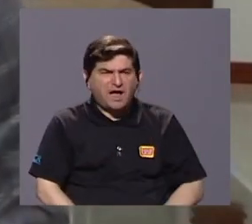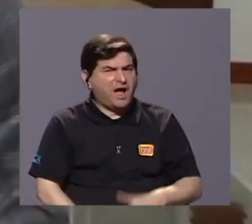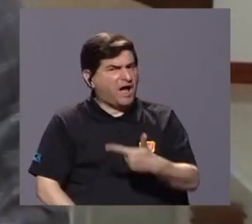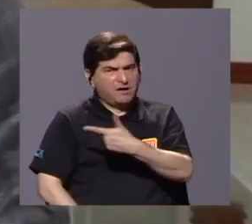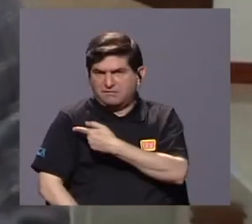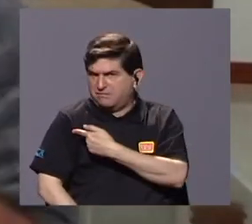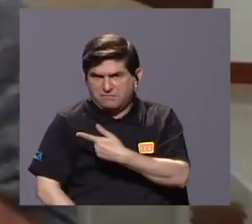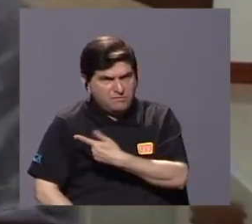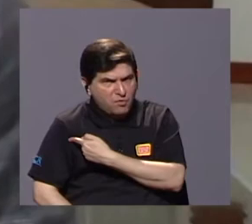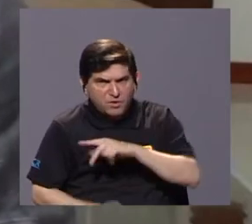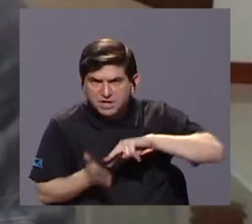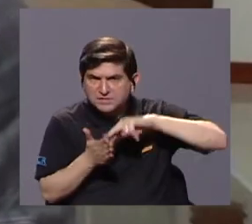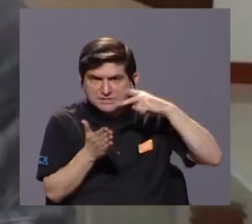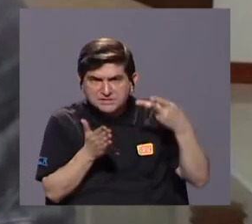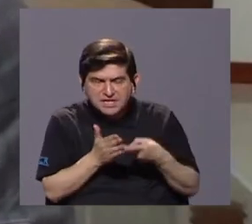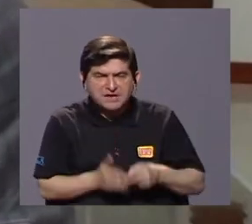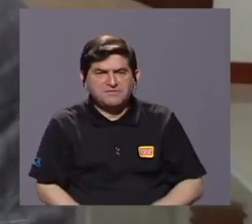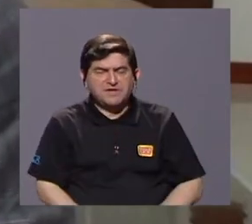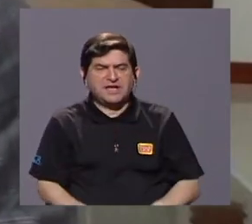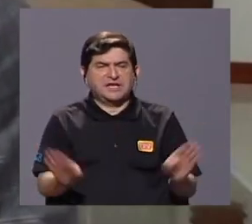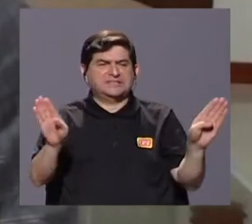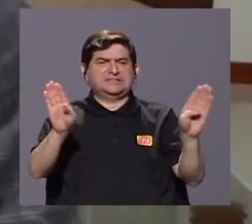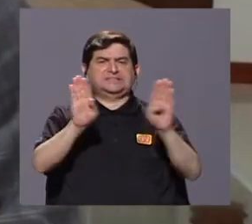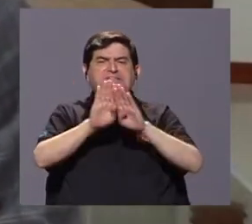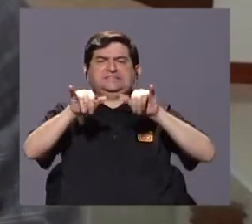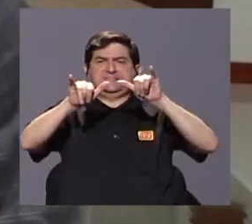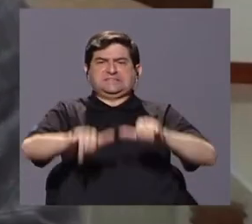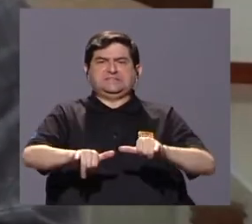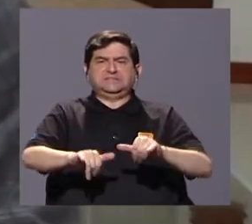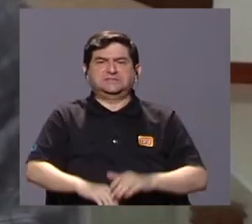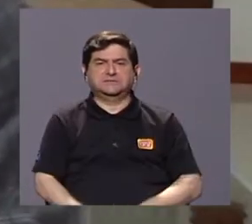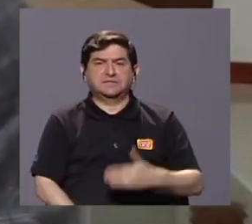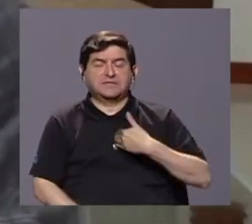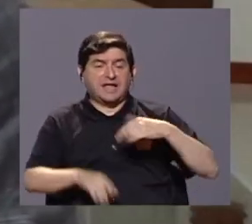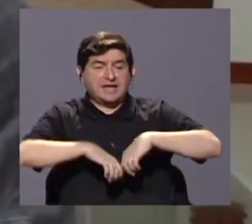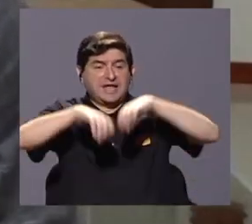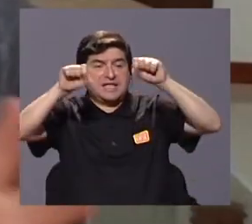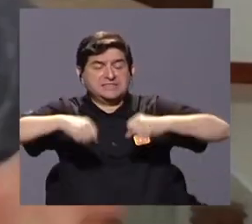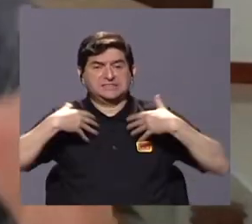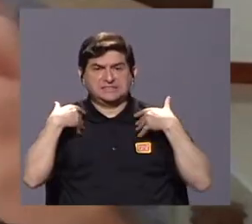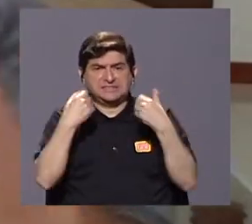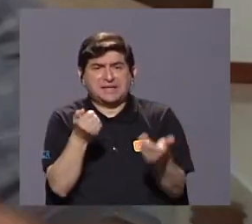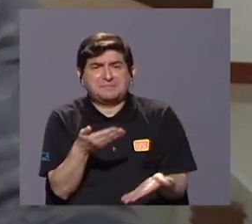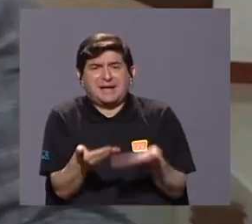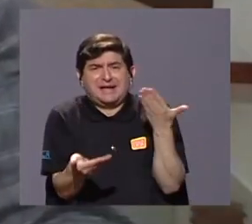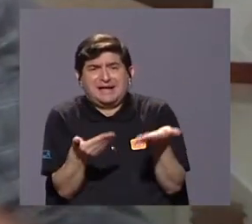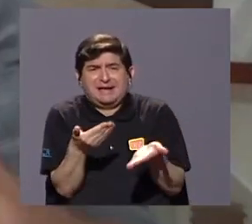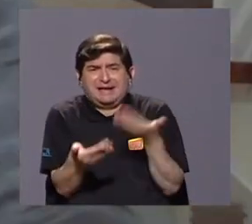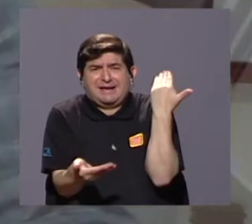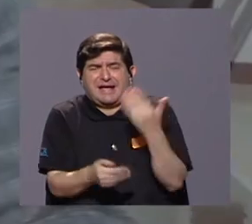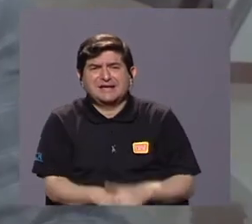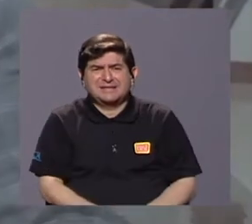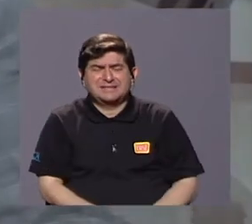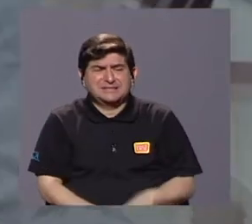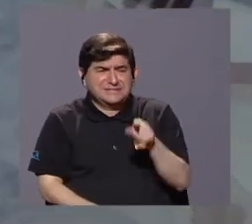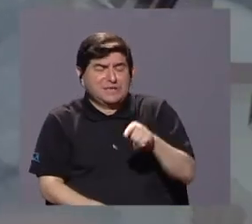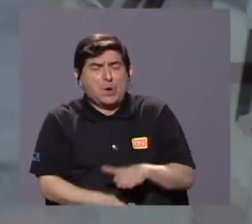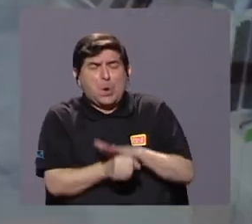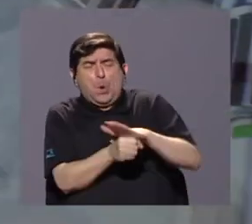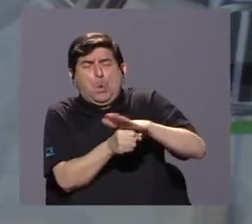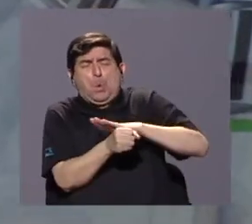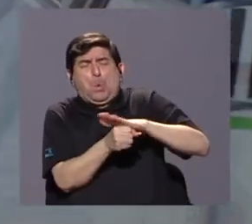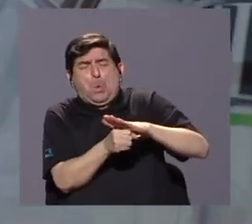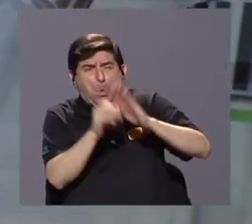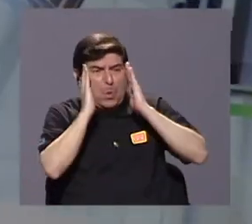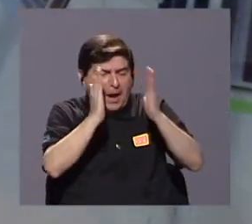vacunar implica mantenernos cerrados, implica tener un sistema de salud prácticamente ocupado en